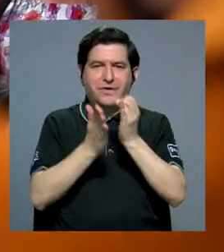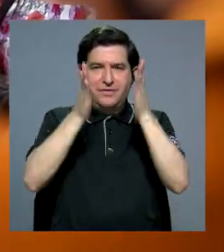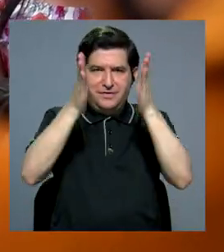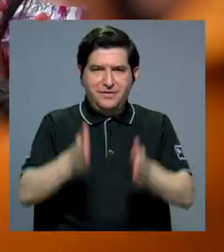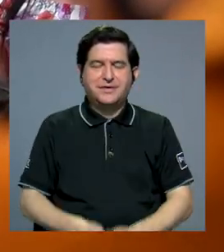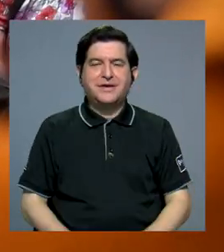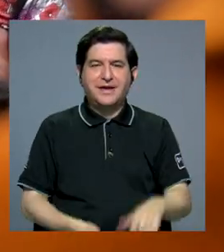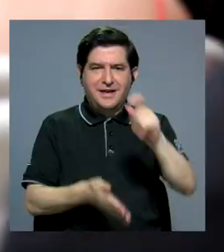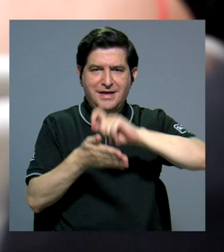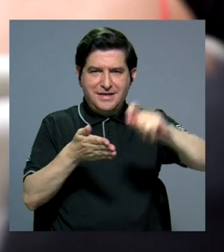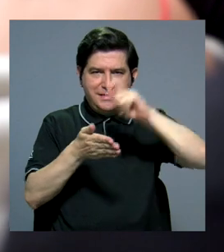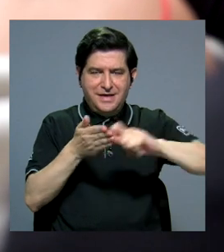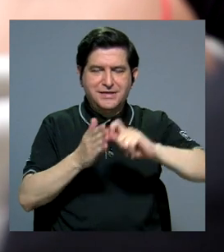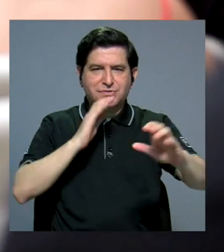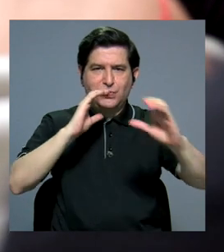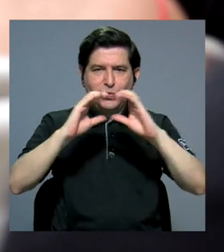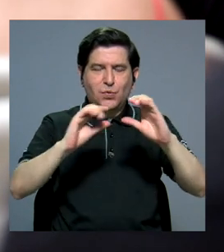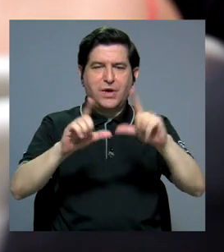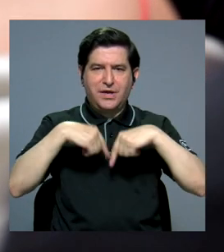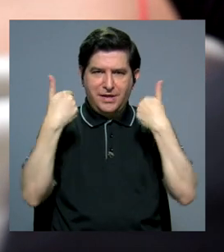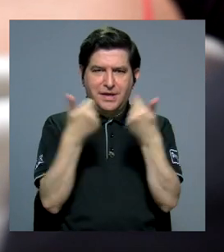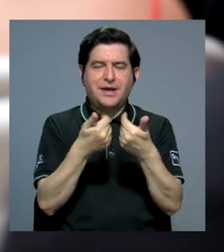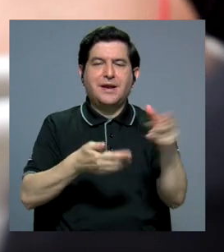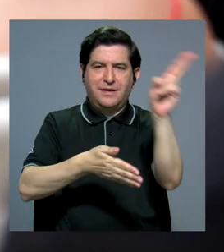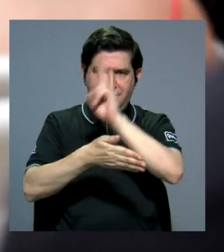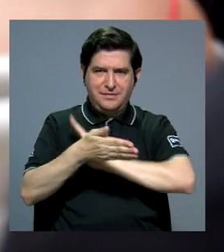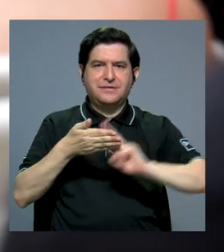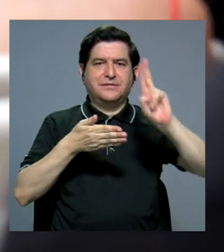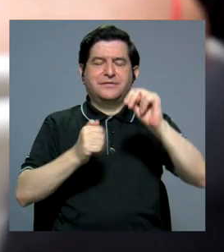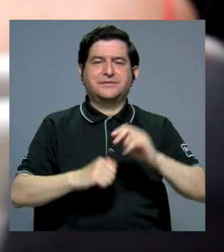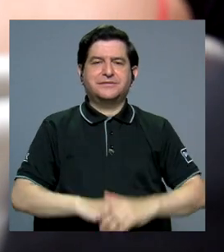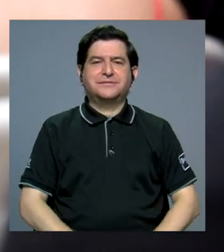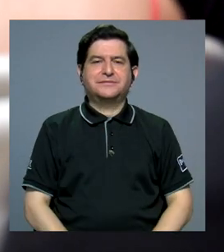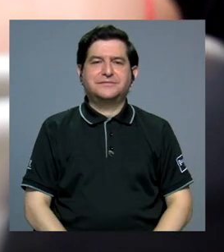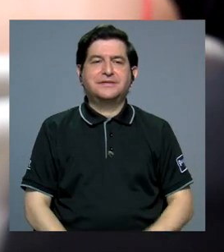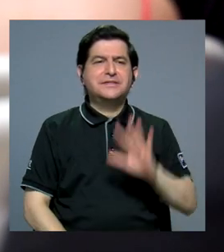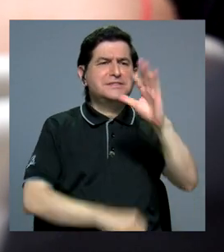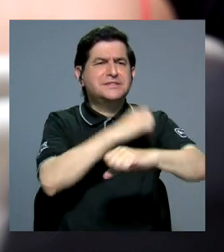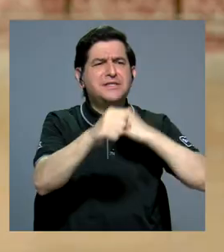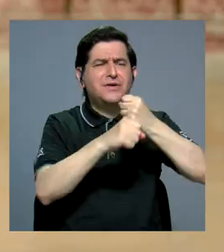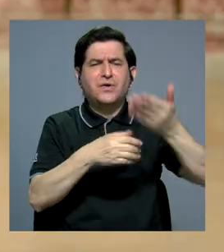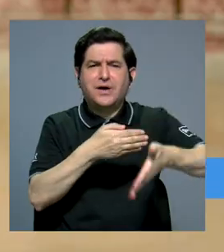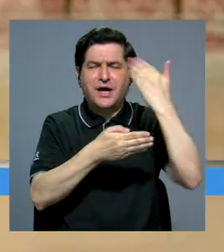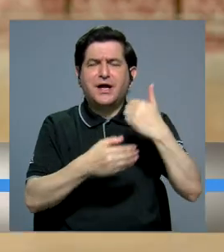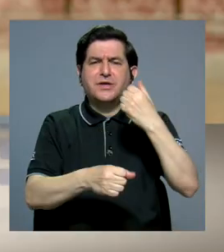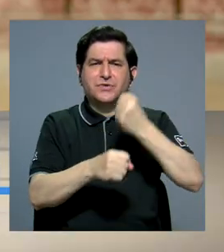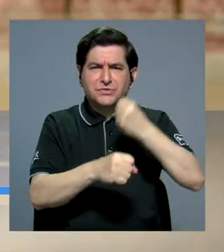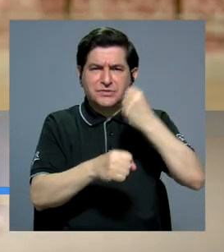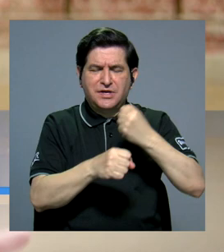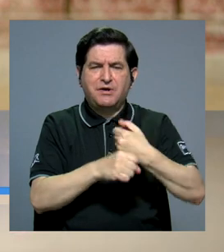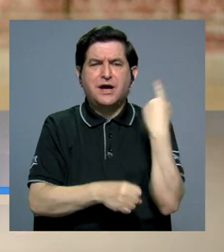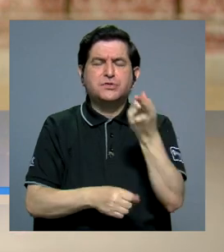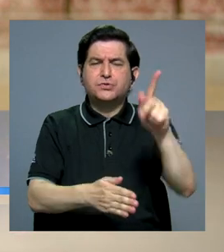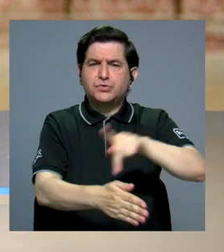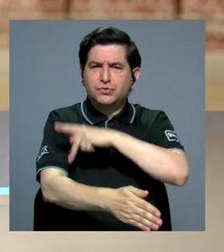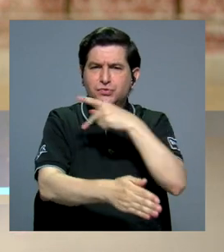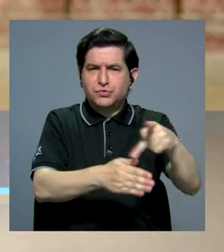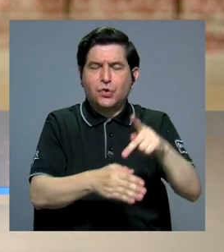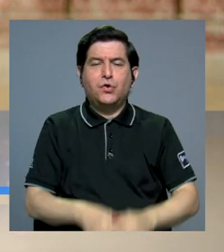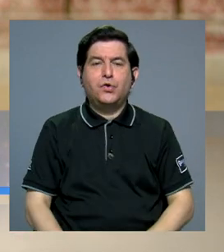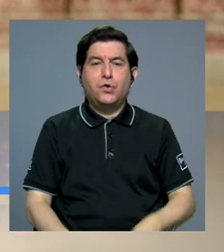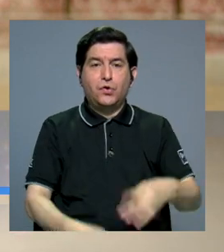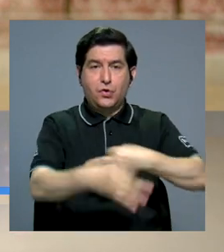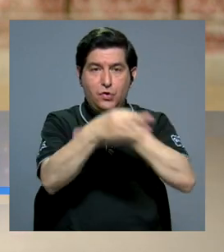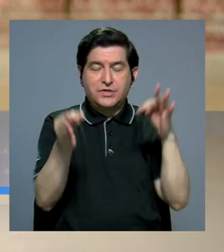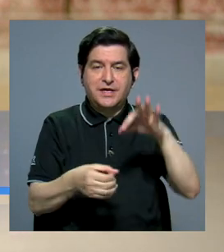e investigadora de la Escuela de Comunicación Colectiva de la Universidad. Hace 5 años empezamos a trabajar solamente en poesía y